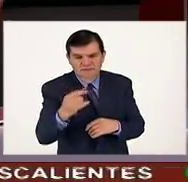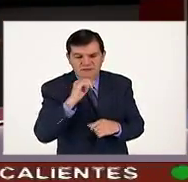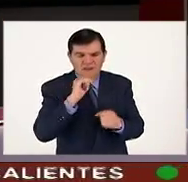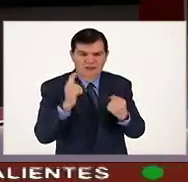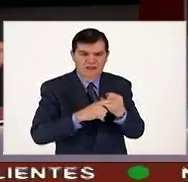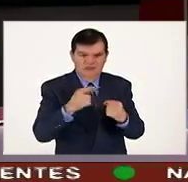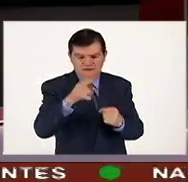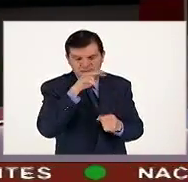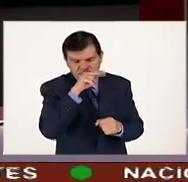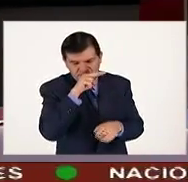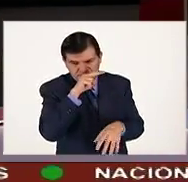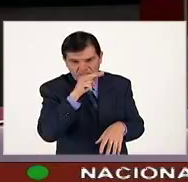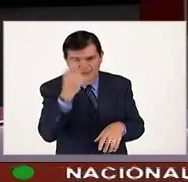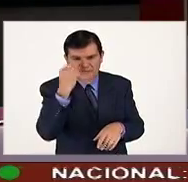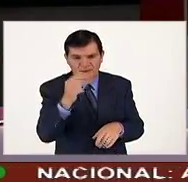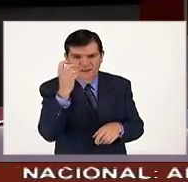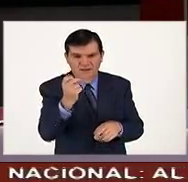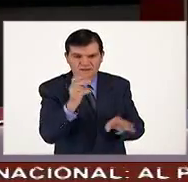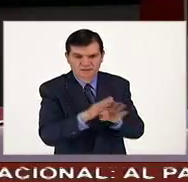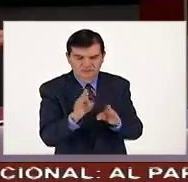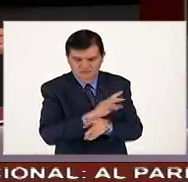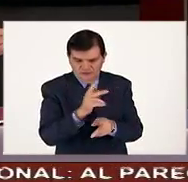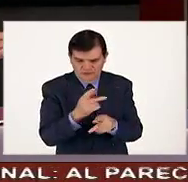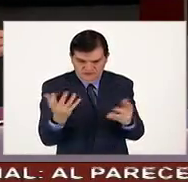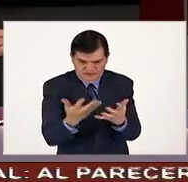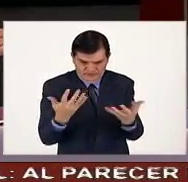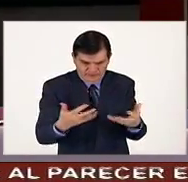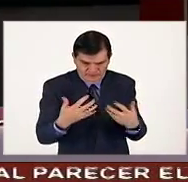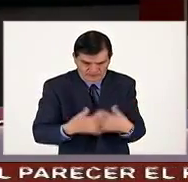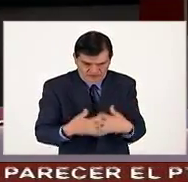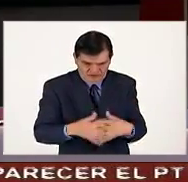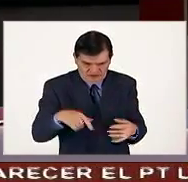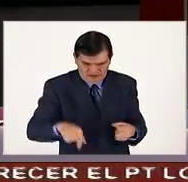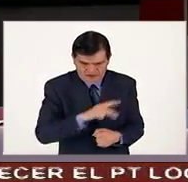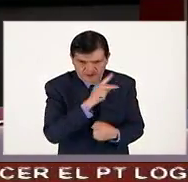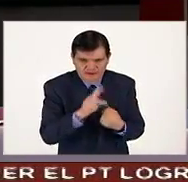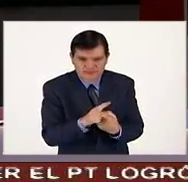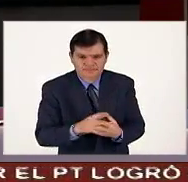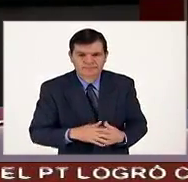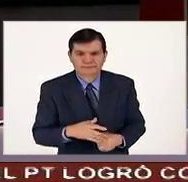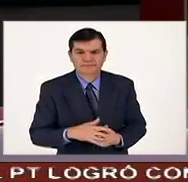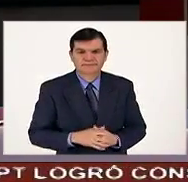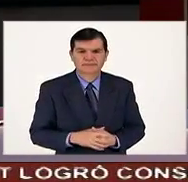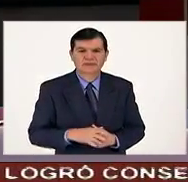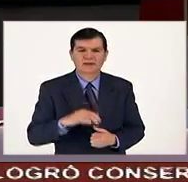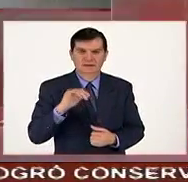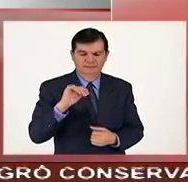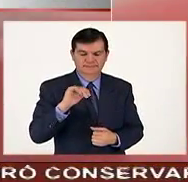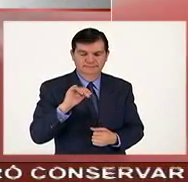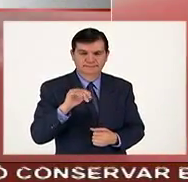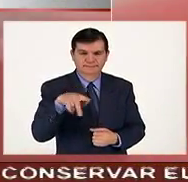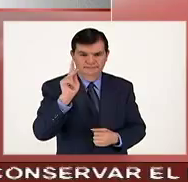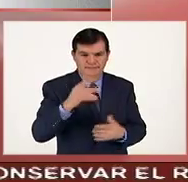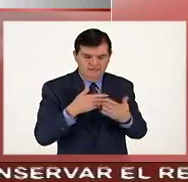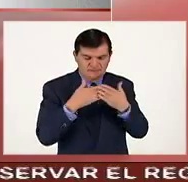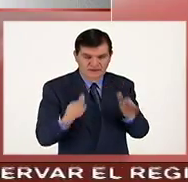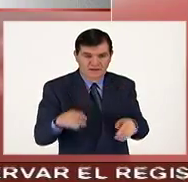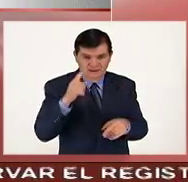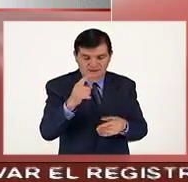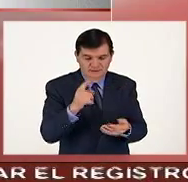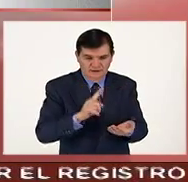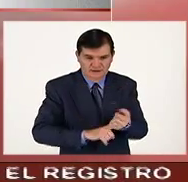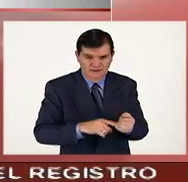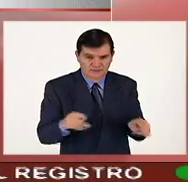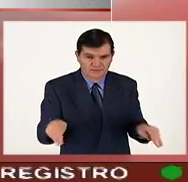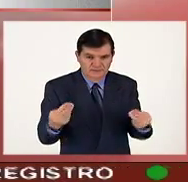algo que preocupa a los productores del país también. Sí, pero la apertura de esos mercados,